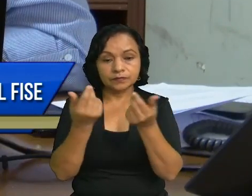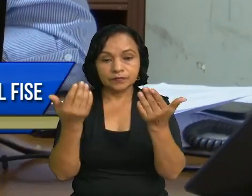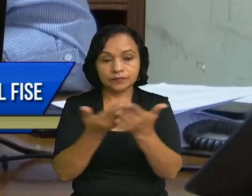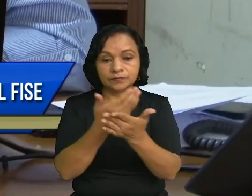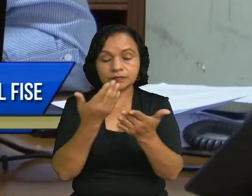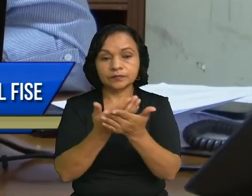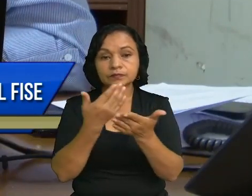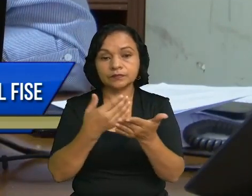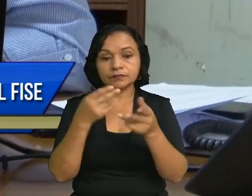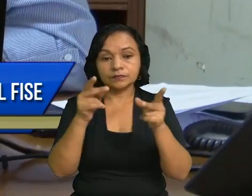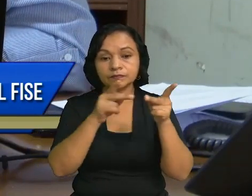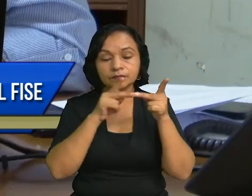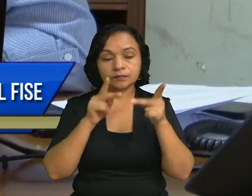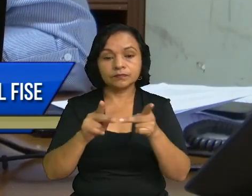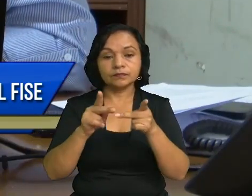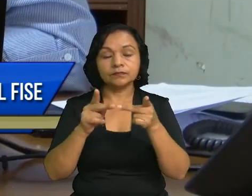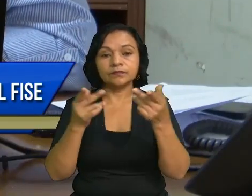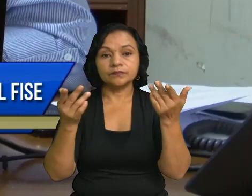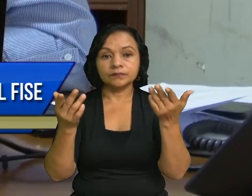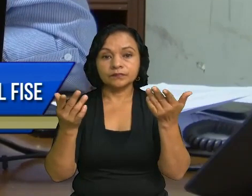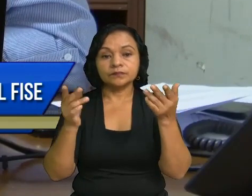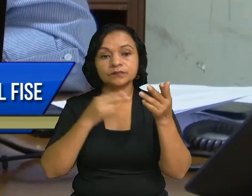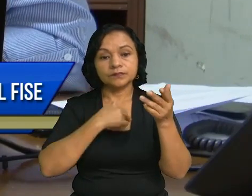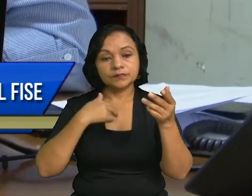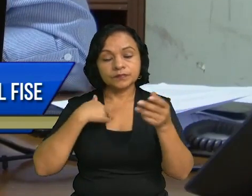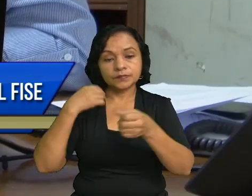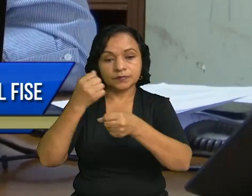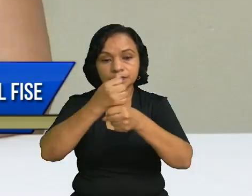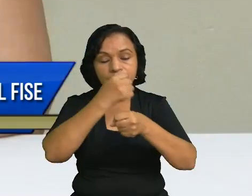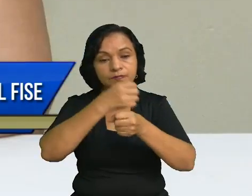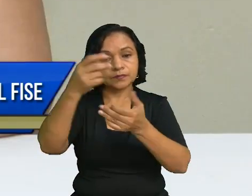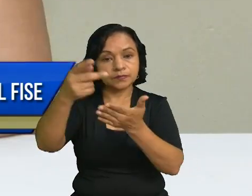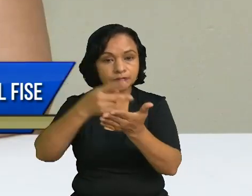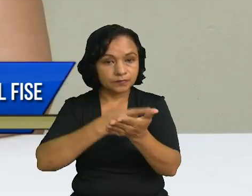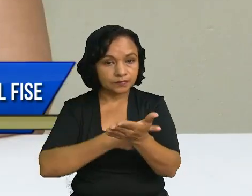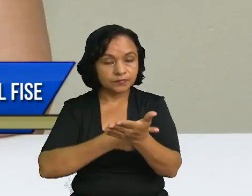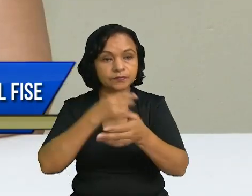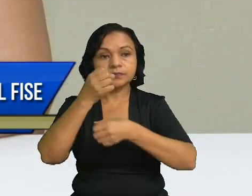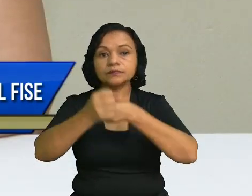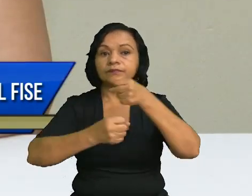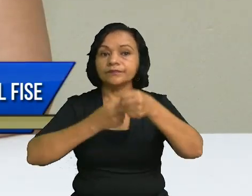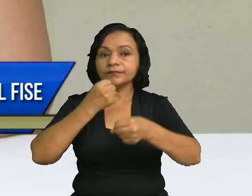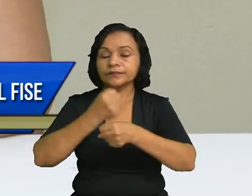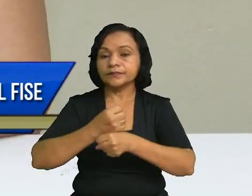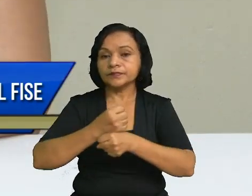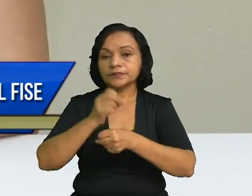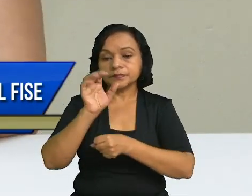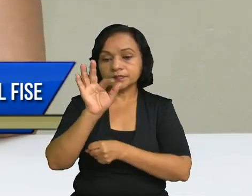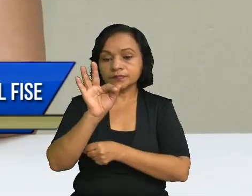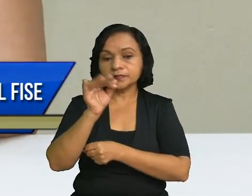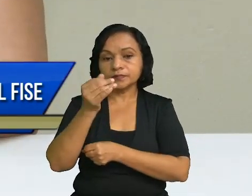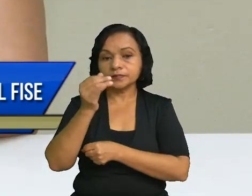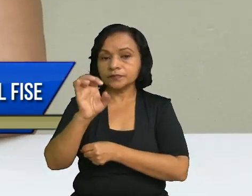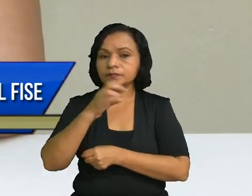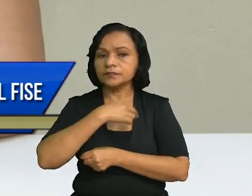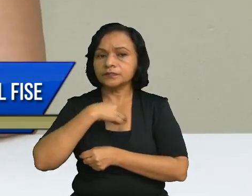operaciones tanto para la formulación como para la ejecución de los proyectos este año en fin se ha hecho un gran esfuerzo